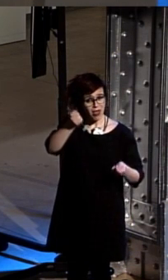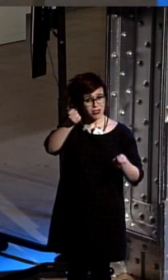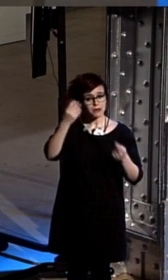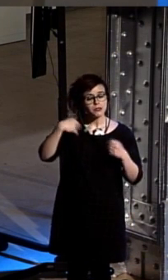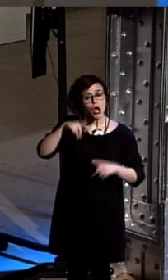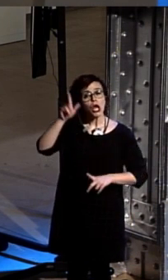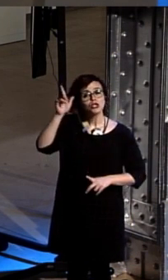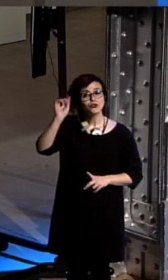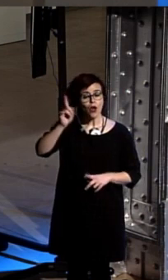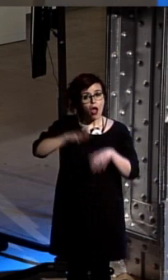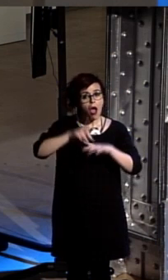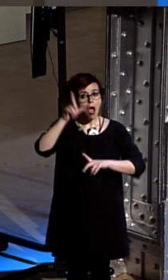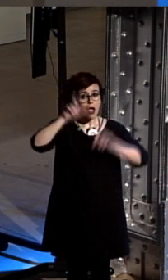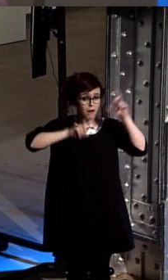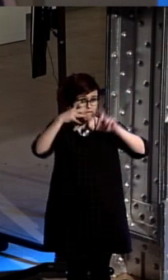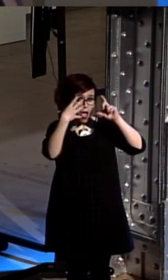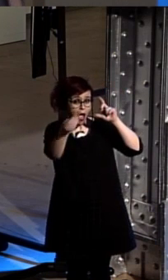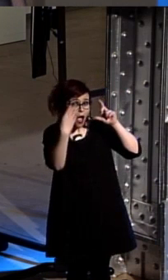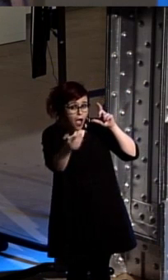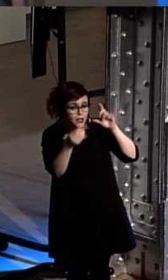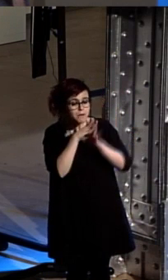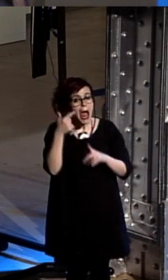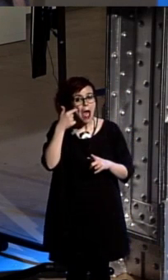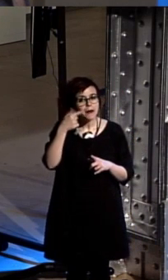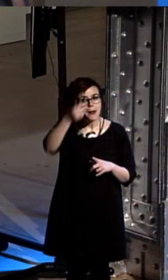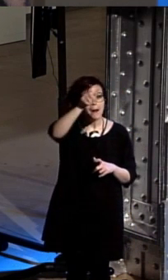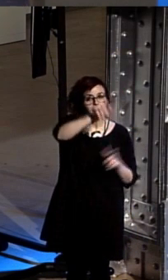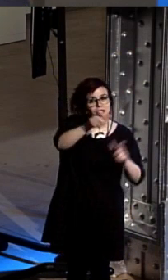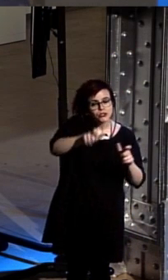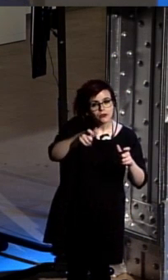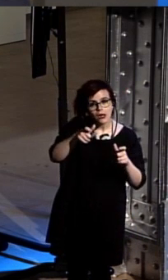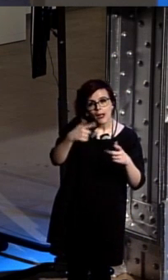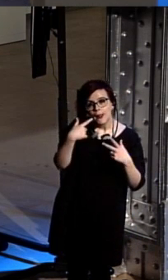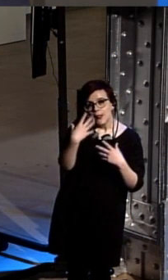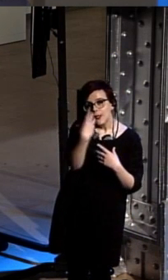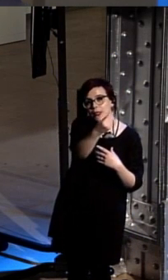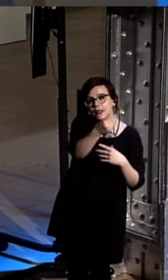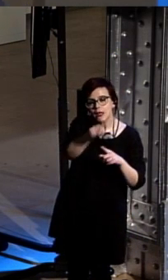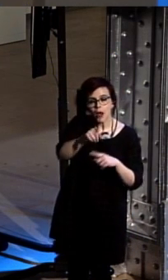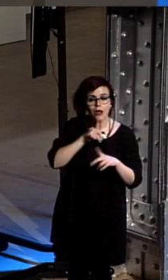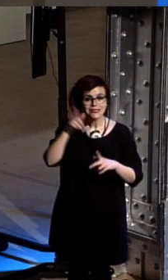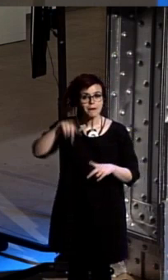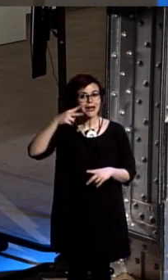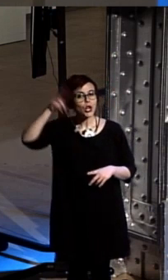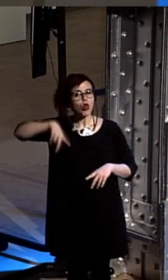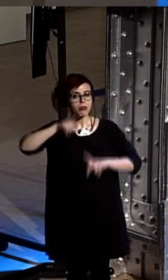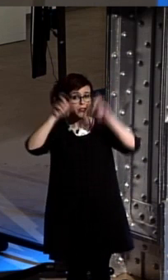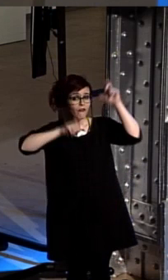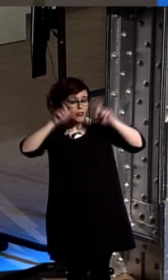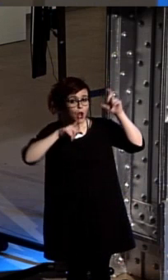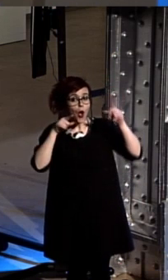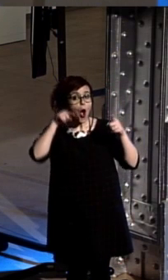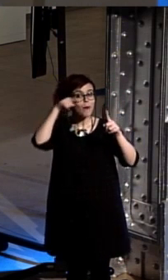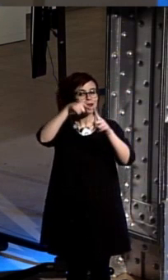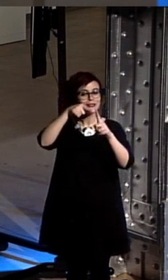codificación facial para ver cómo reaccionaban el público, sino que también utilizaban reconocimiento facial para adaptar